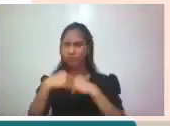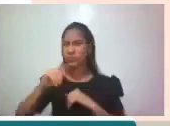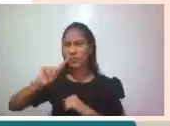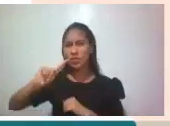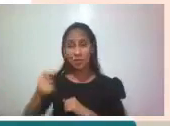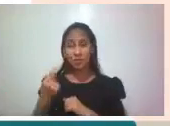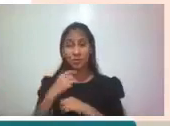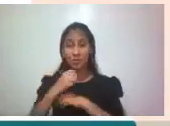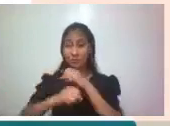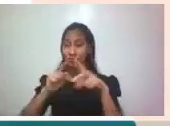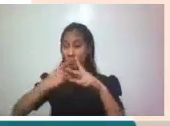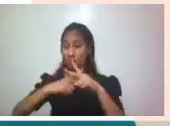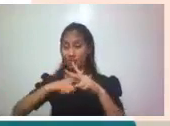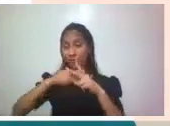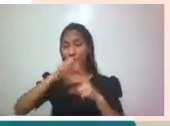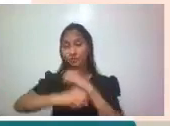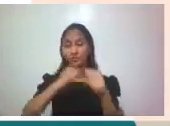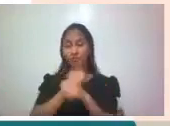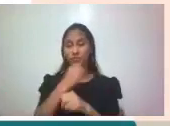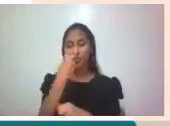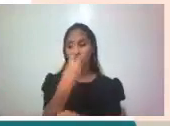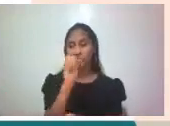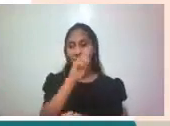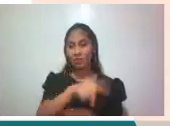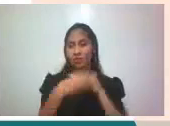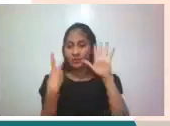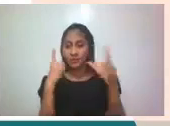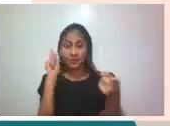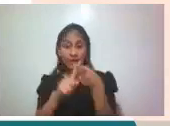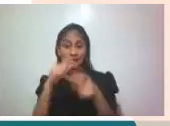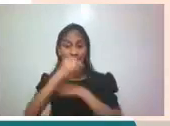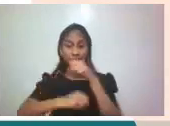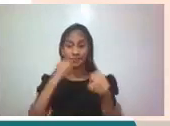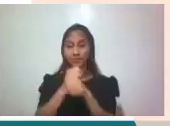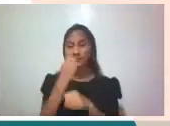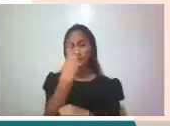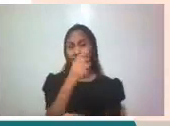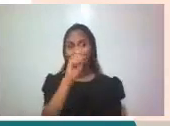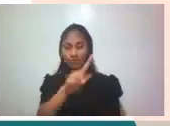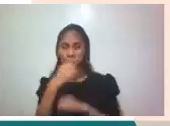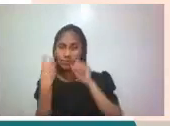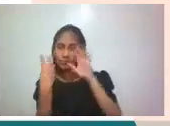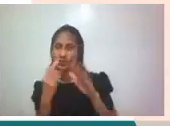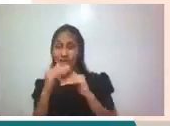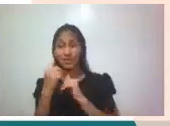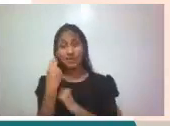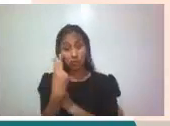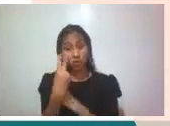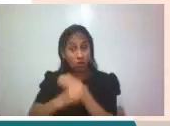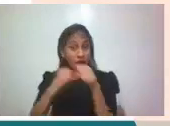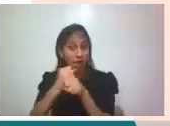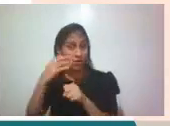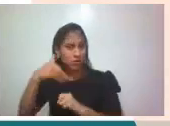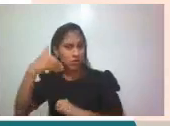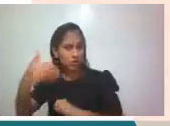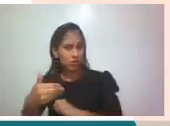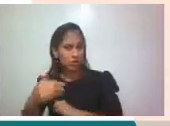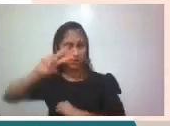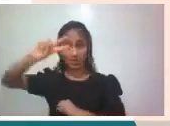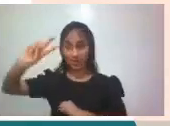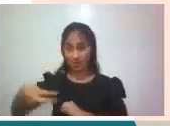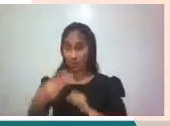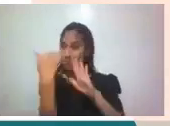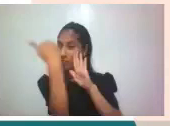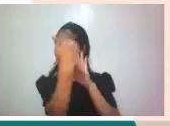del año 2016 al año 2017. Después, 2 años después, hicimos nuestra segunda hoja de